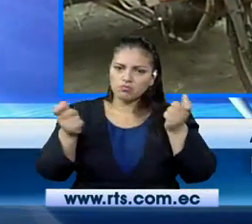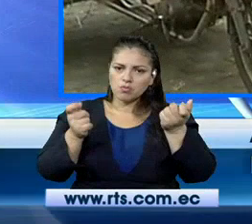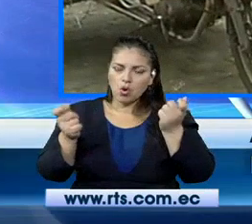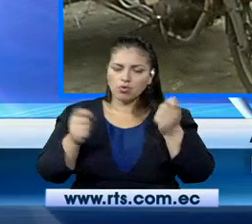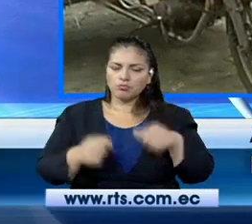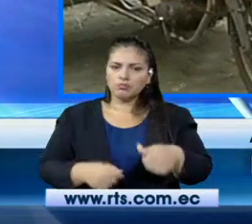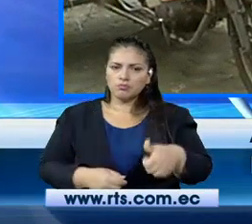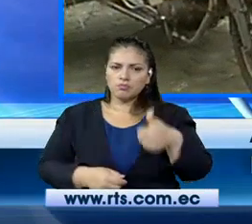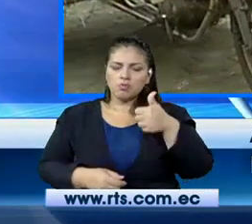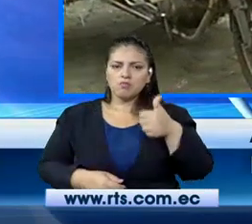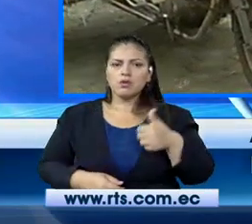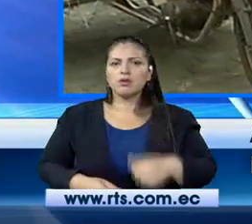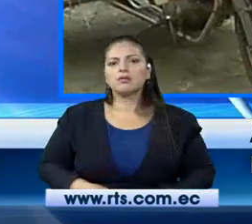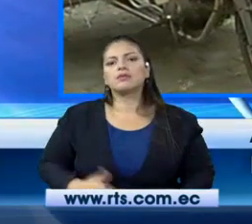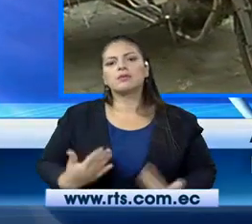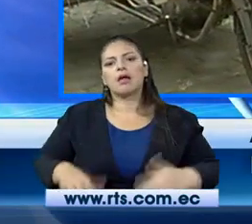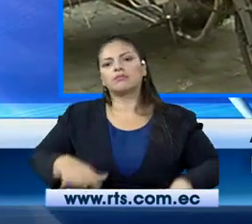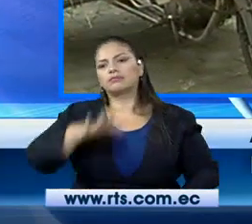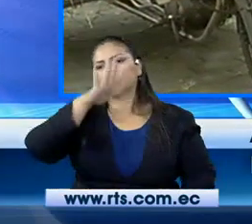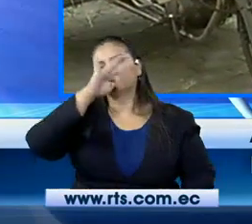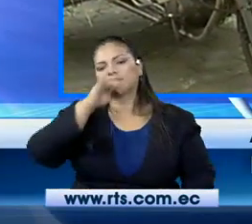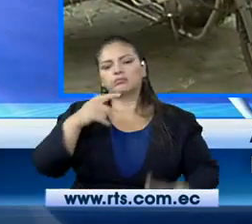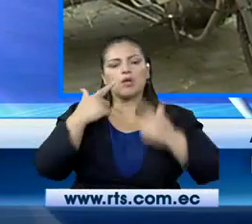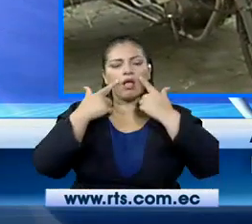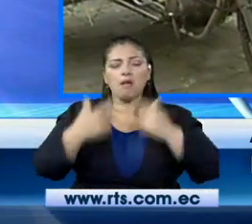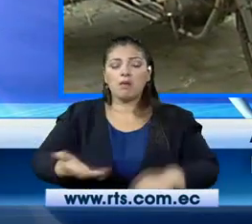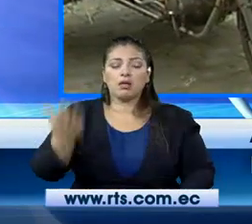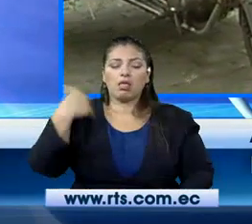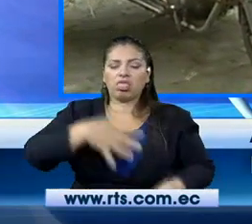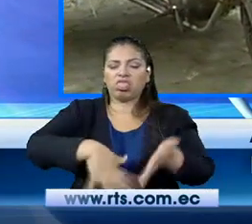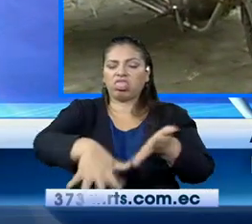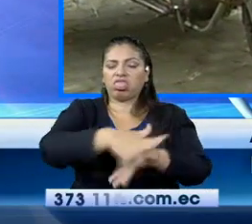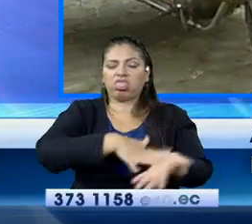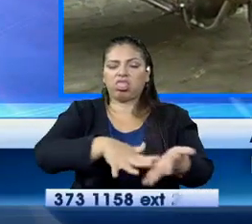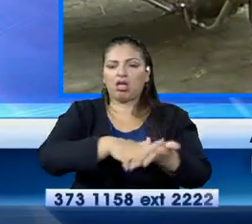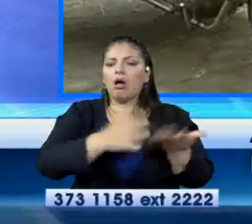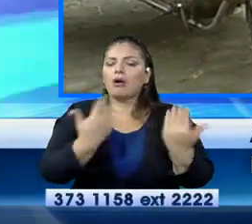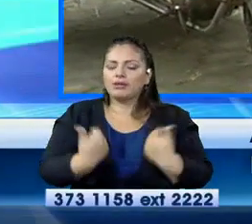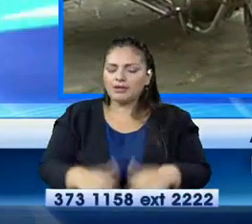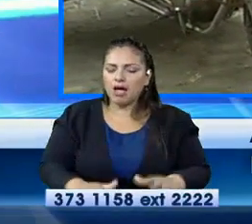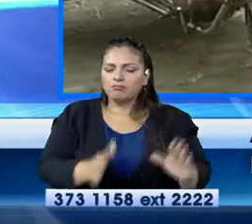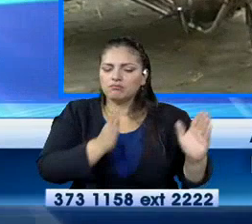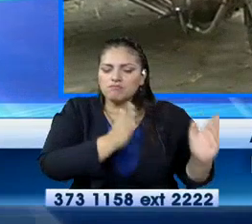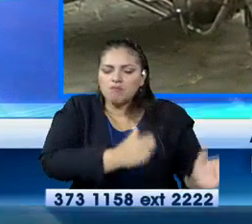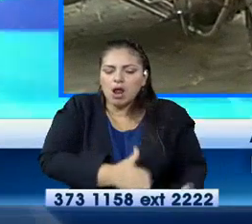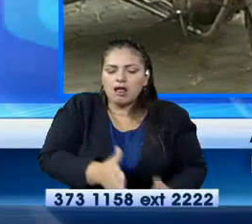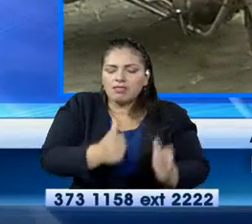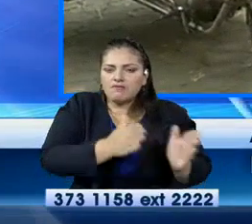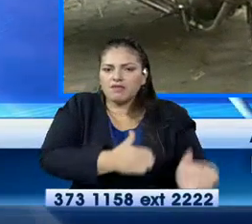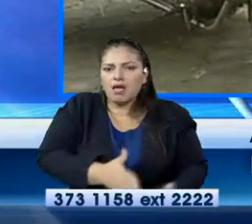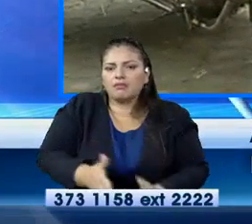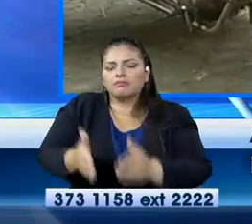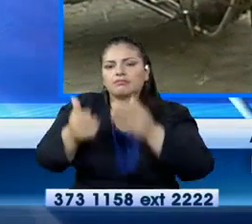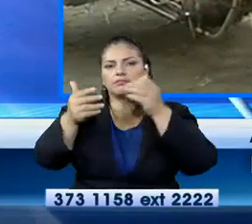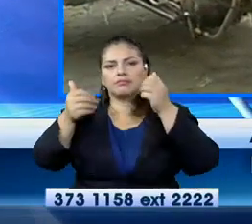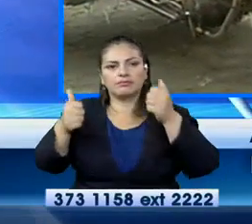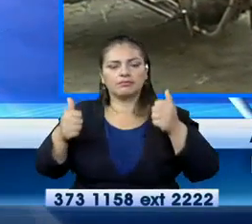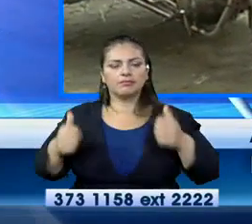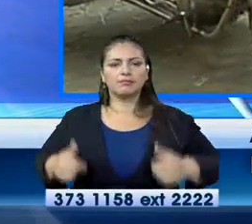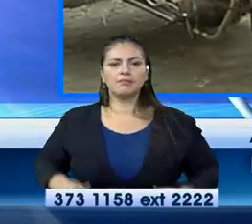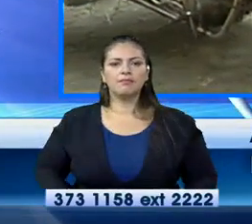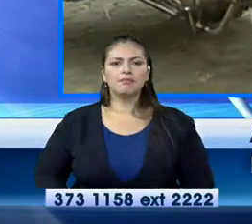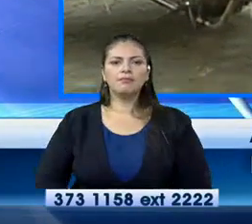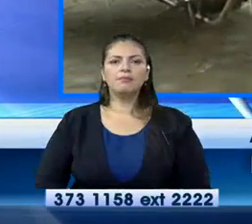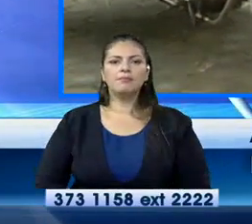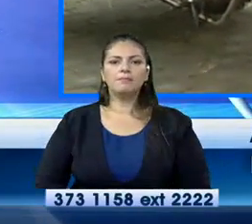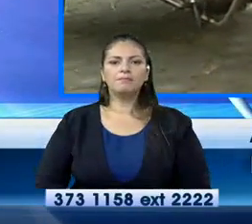habido un desbarajuste en todo ese control que debió haber desde hace mucho tiempo. Felizmente ya